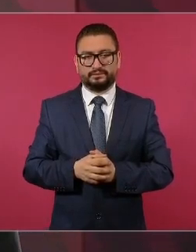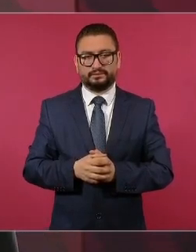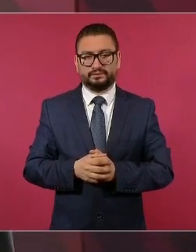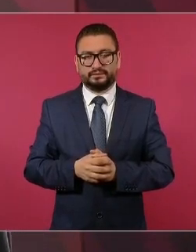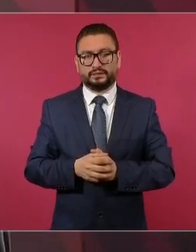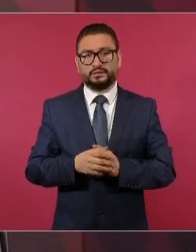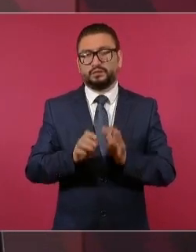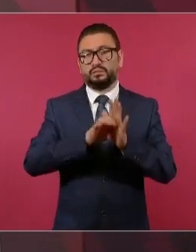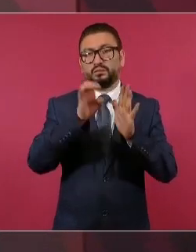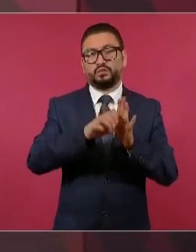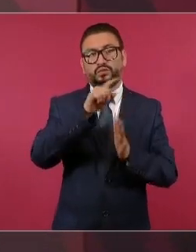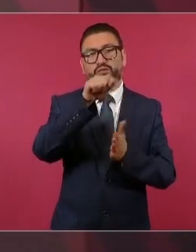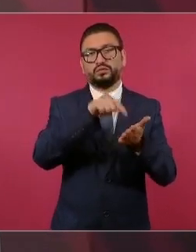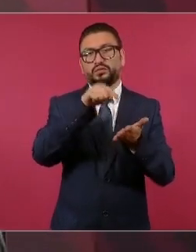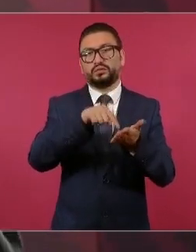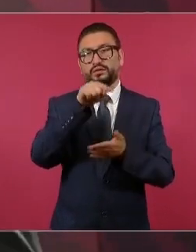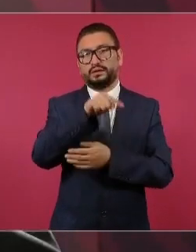Arizona